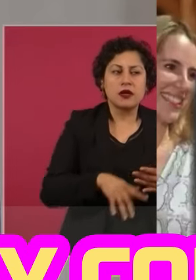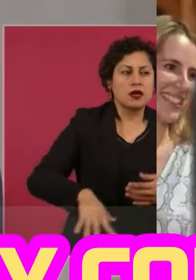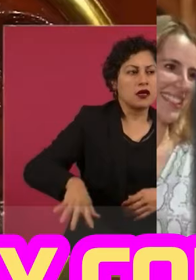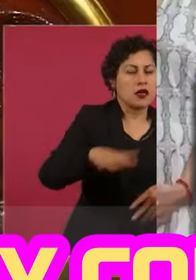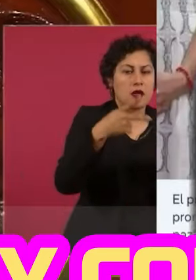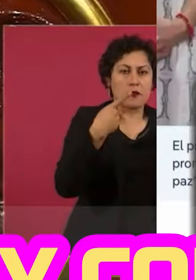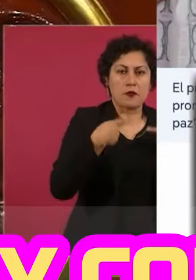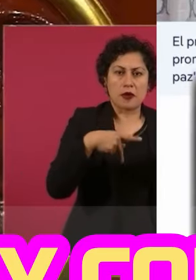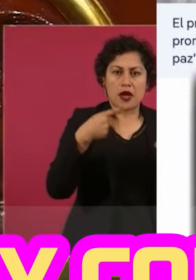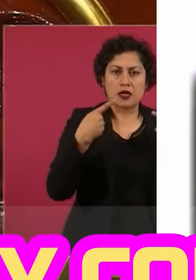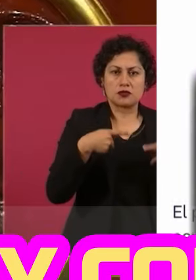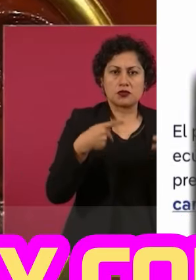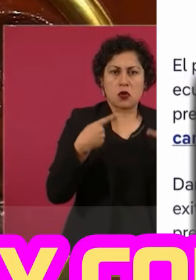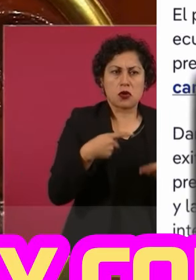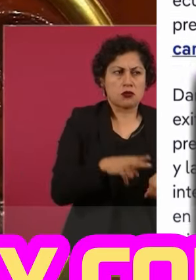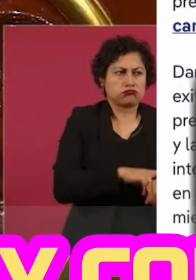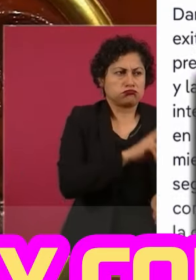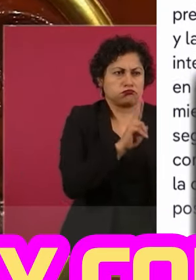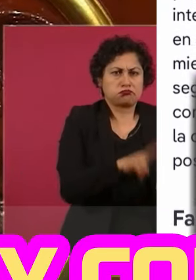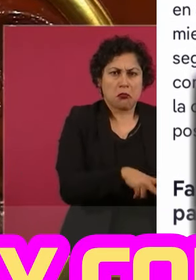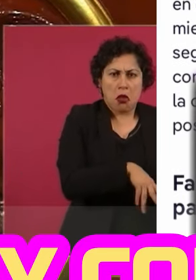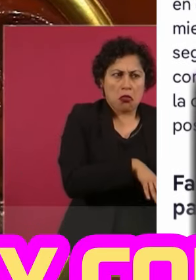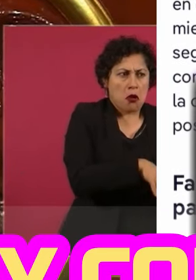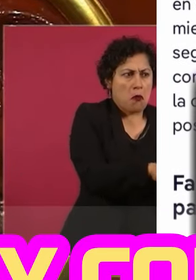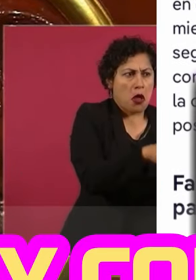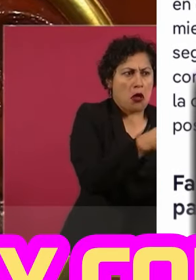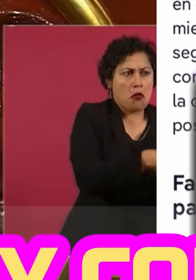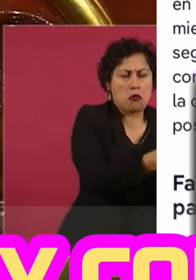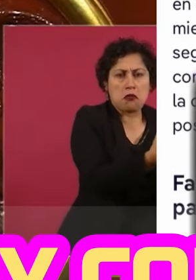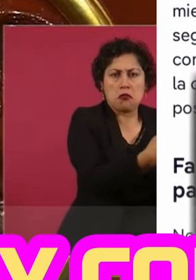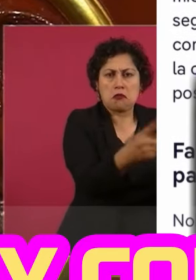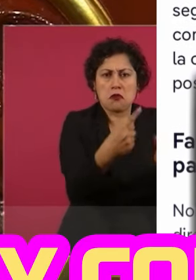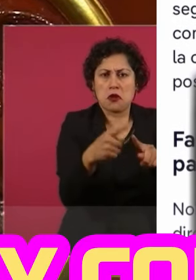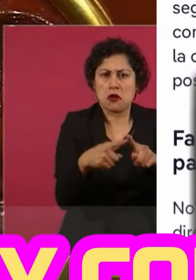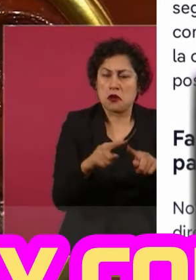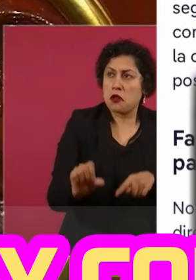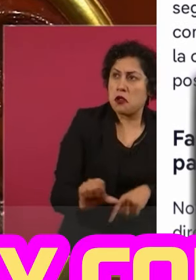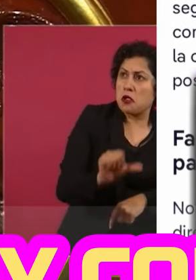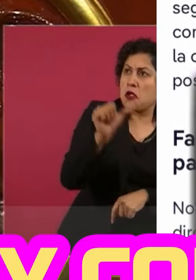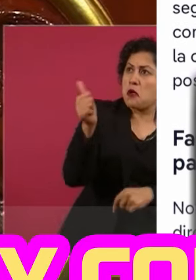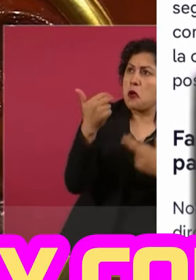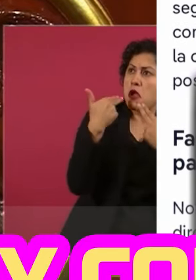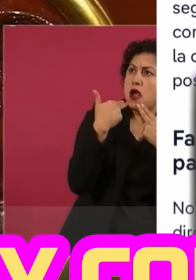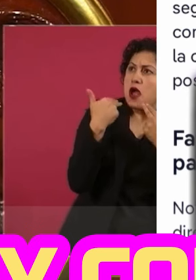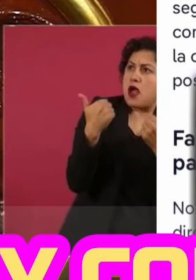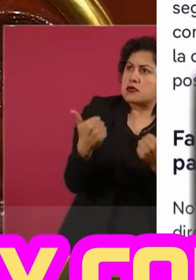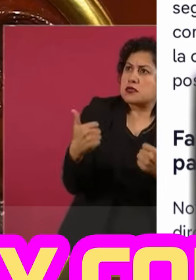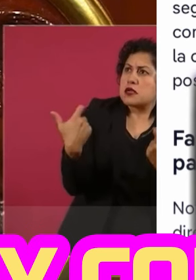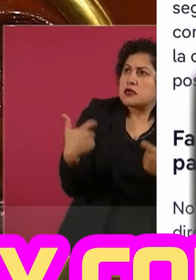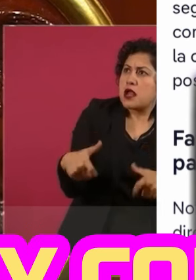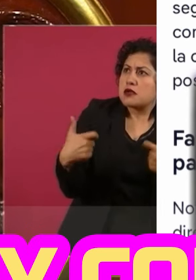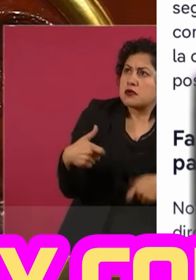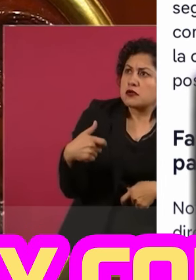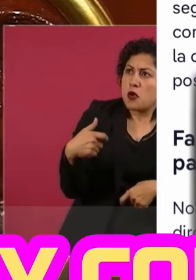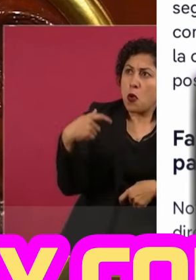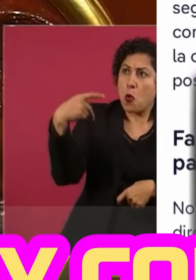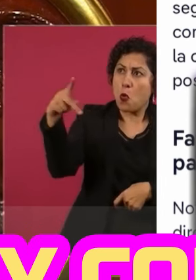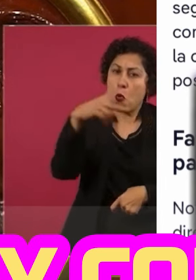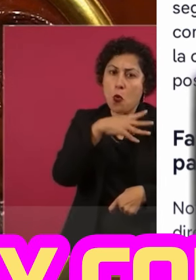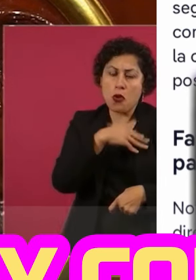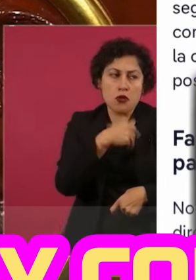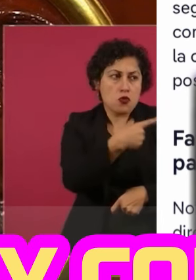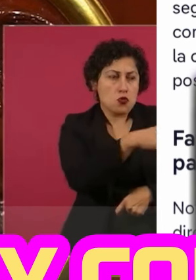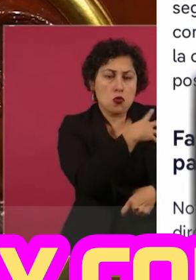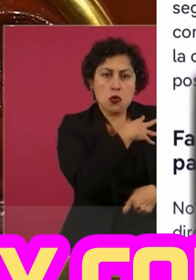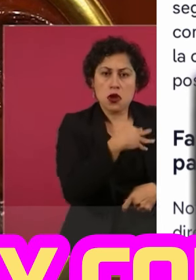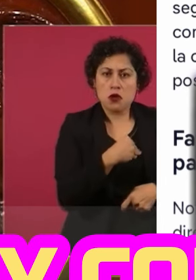elecciones presidenciales en Ecuador. Así es, compatriotas, esto fue cuando él había ganado la presidencia. El presidente más joven de América Latina será